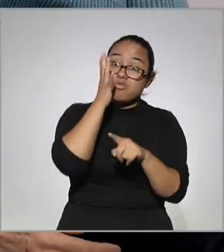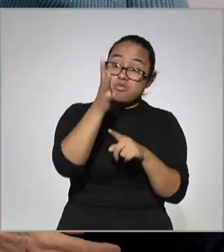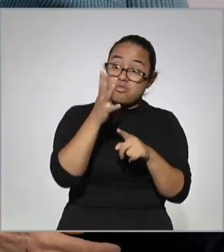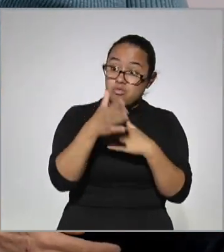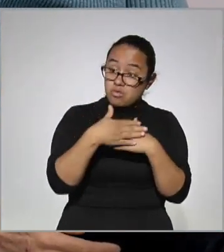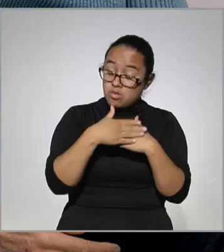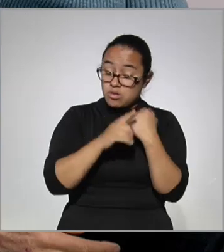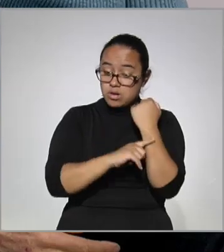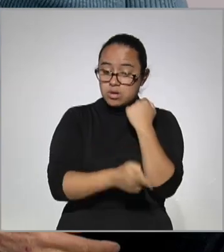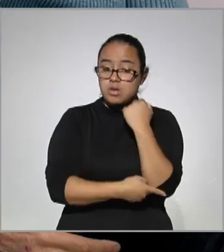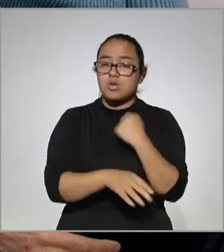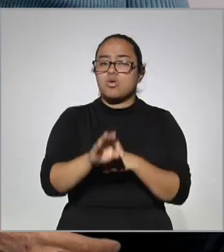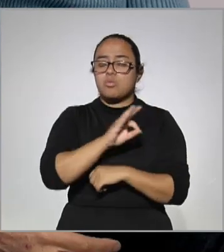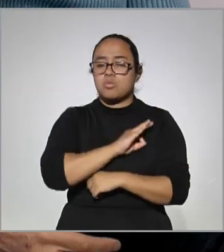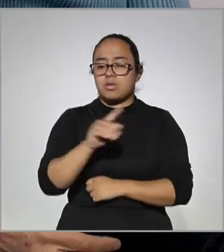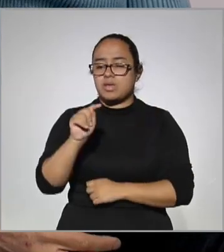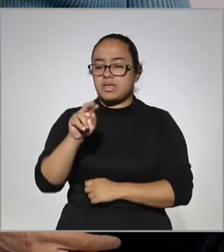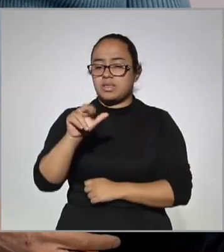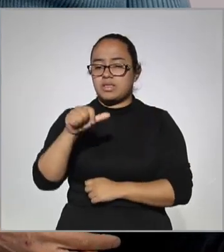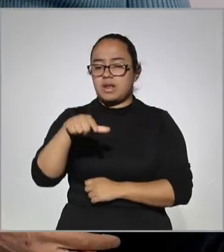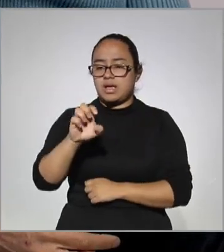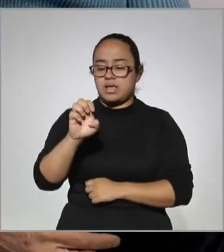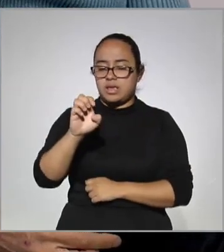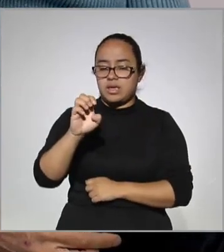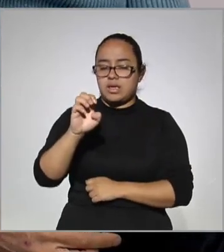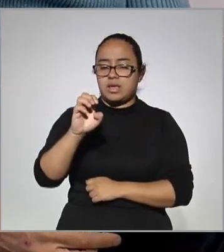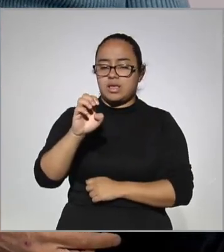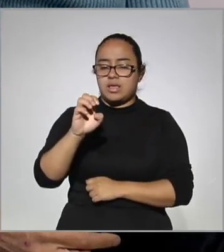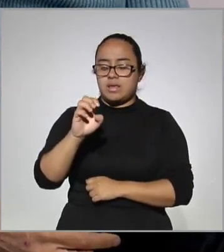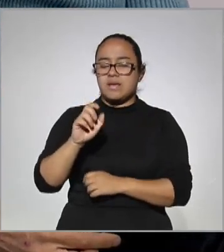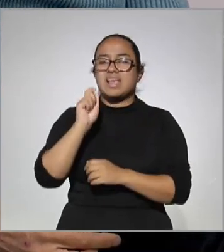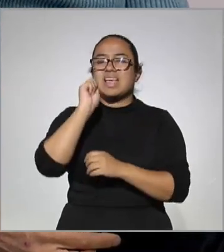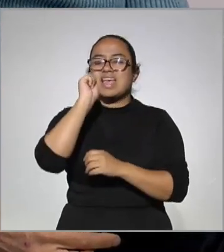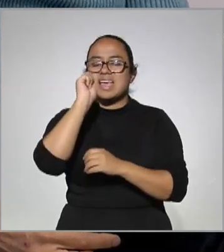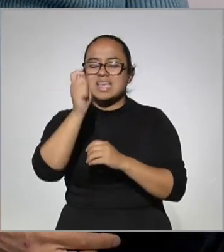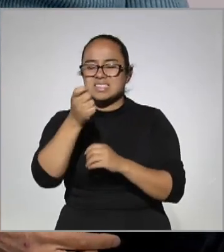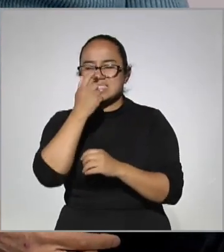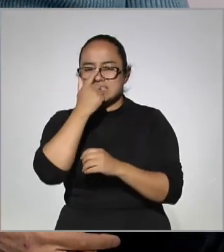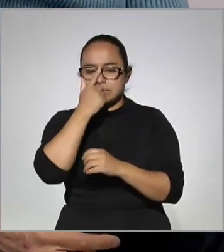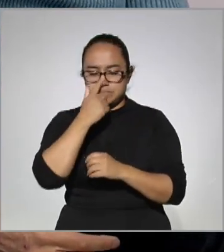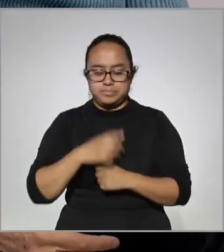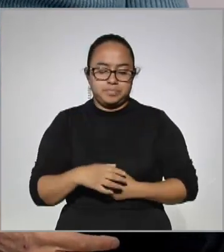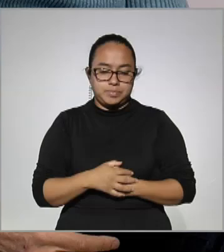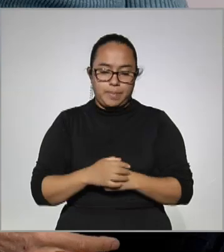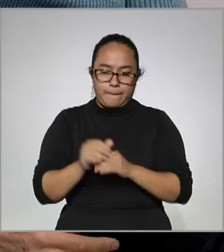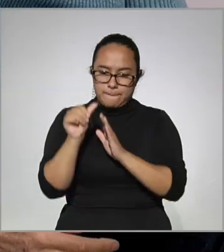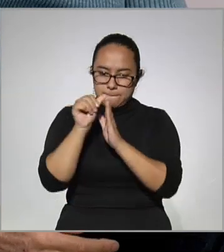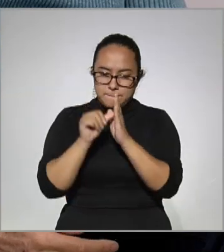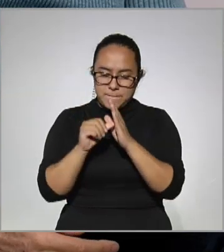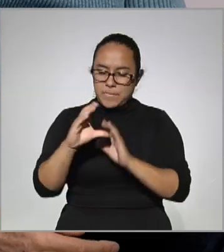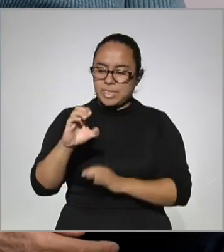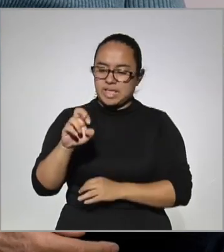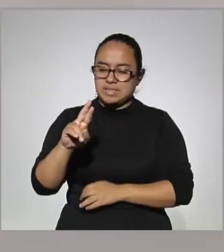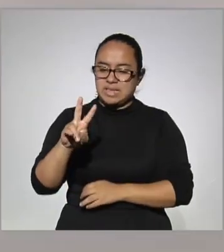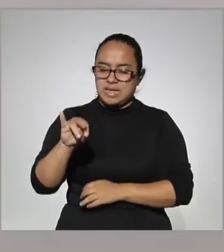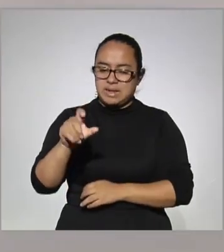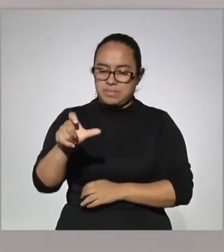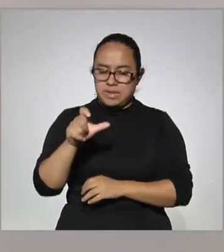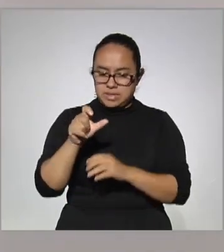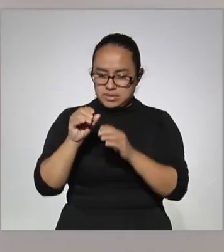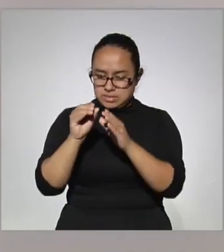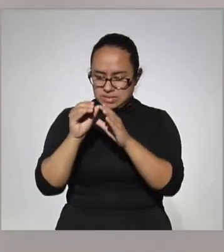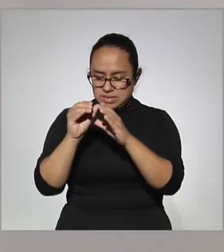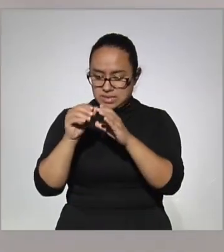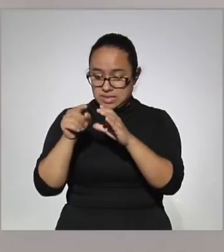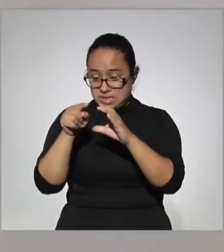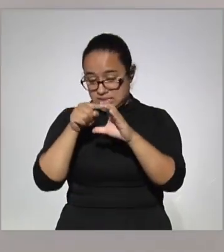puede realizar una traquelectomía que es radical, que es erradicar el cervix con la parte